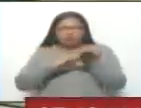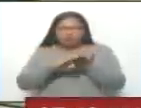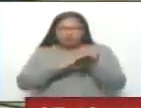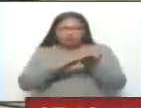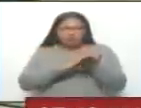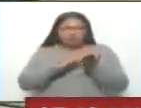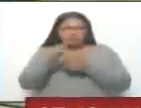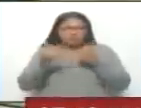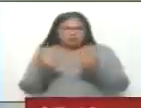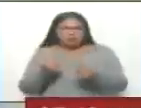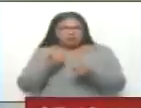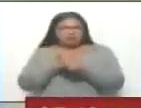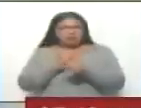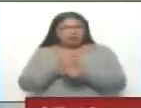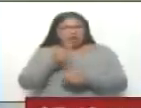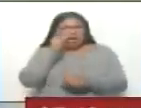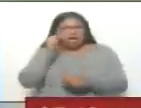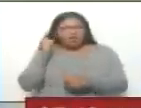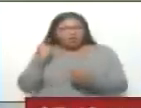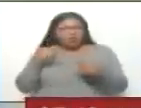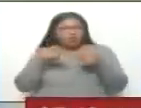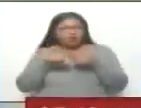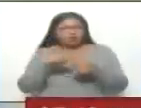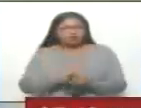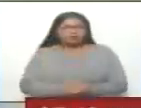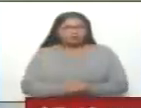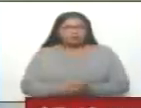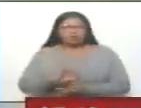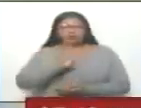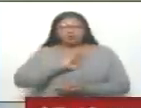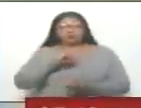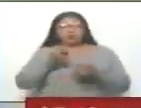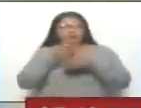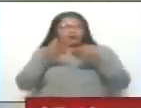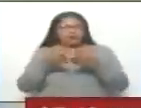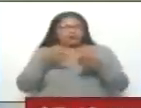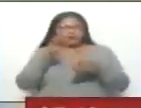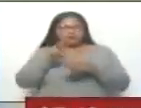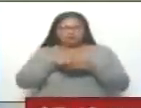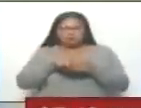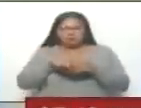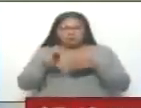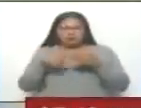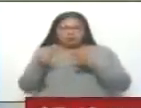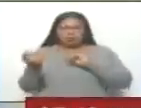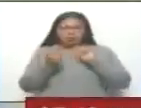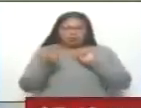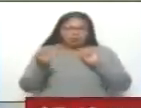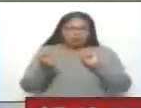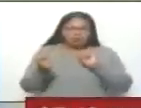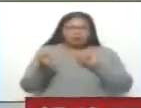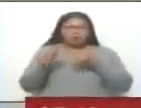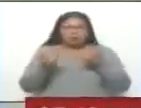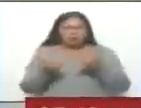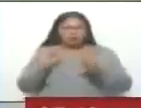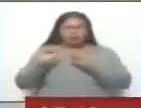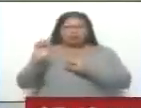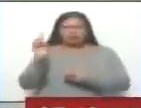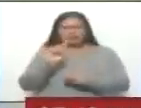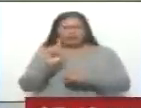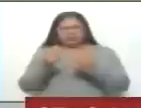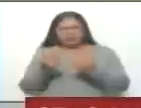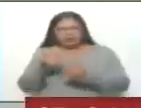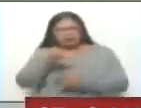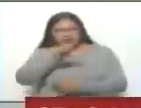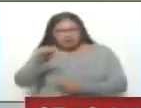los trabajadores y trabajadoras, el mismo gobierno que está sentado, que no niega la discusión de la convención colectiva y que yo estoy seguro que esta